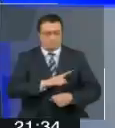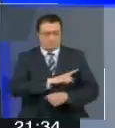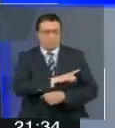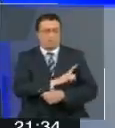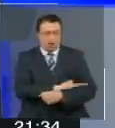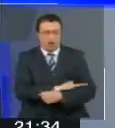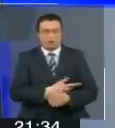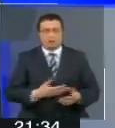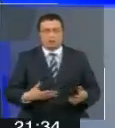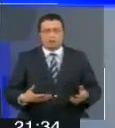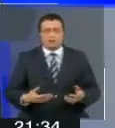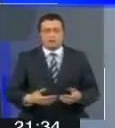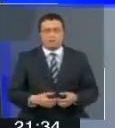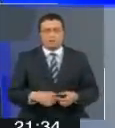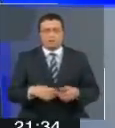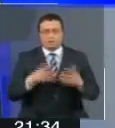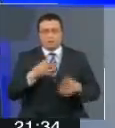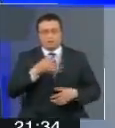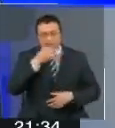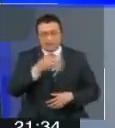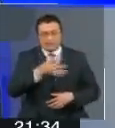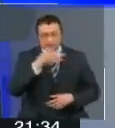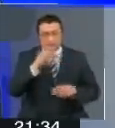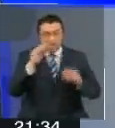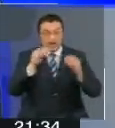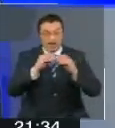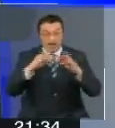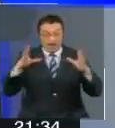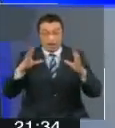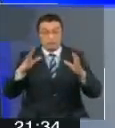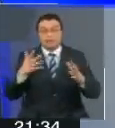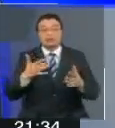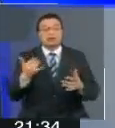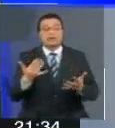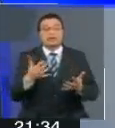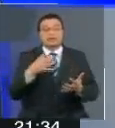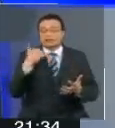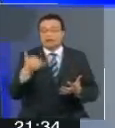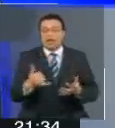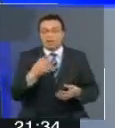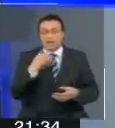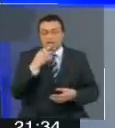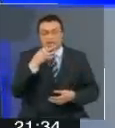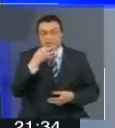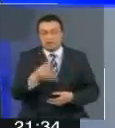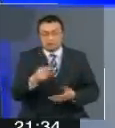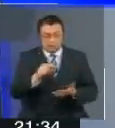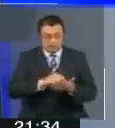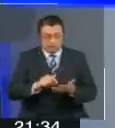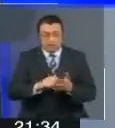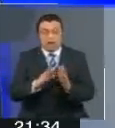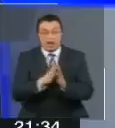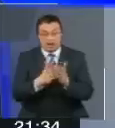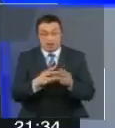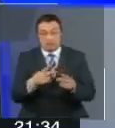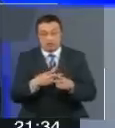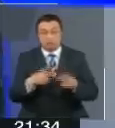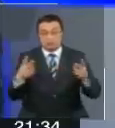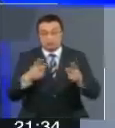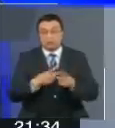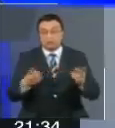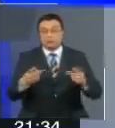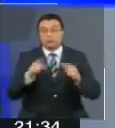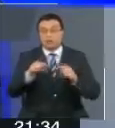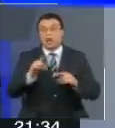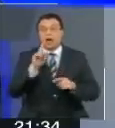fuerte, diciendo claramente lo que siempre he dicho, que he escrito en libros, que